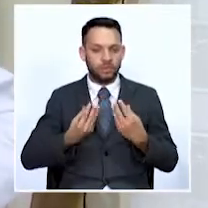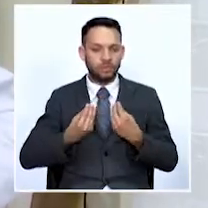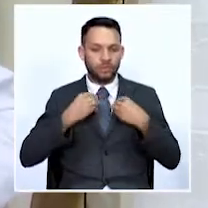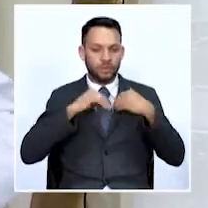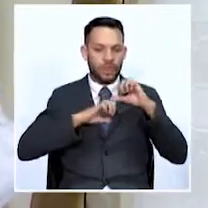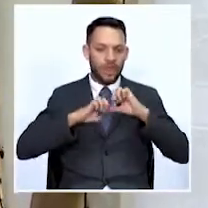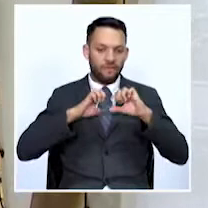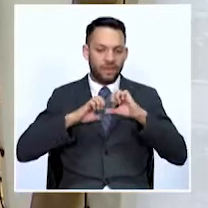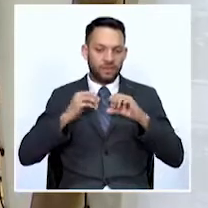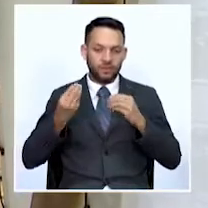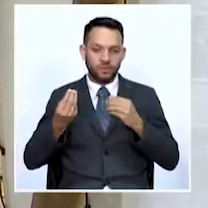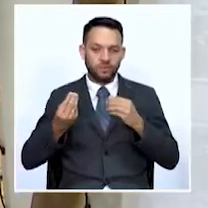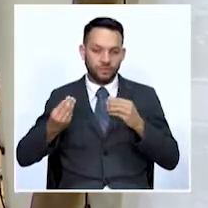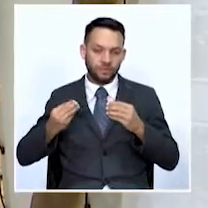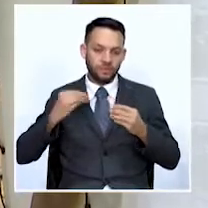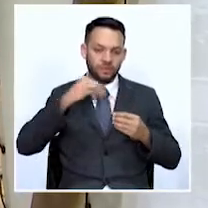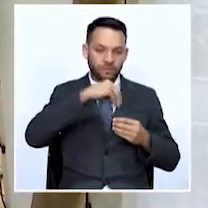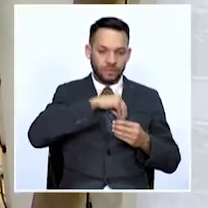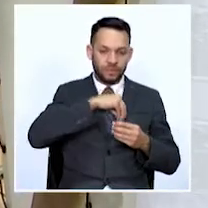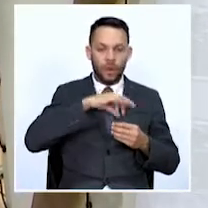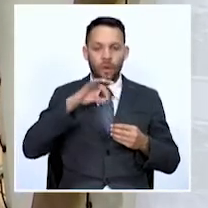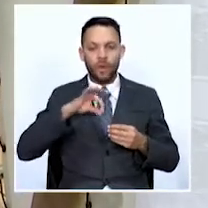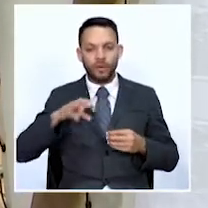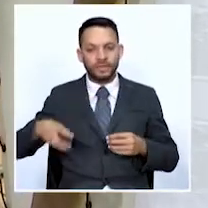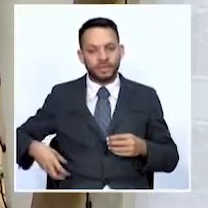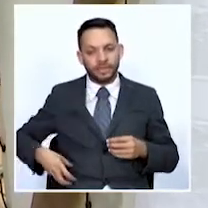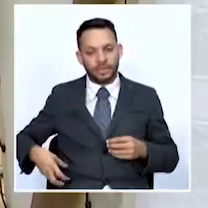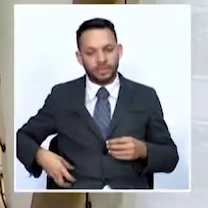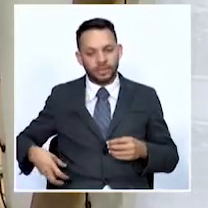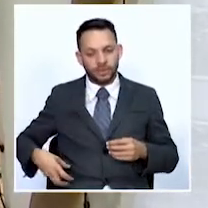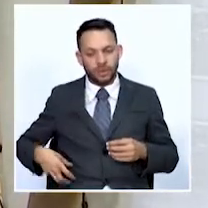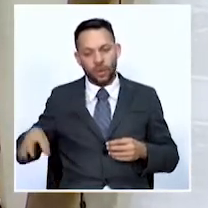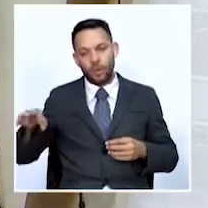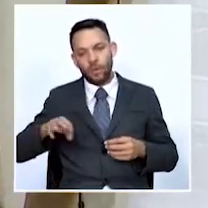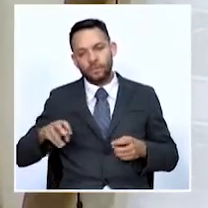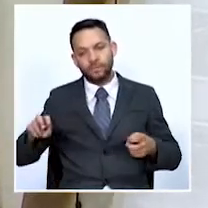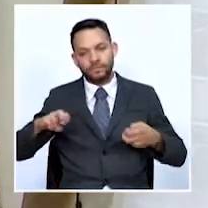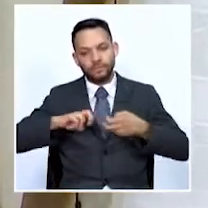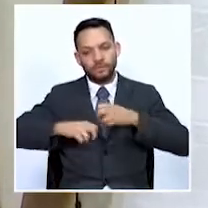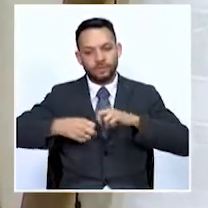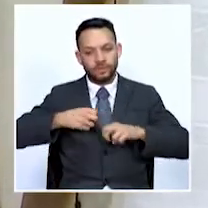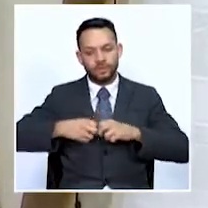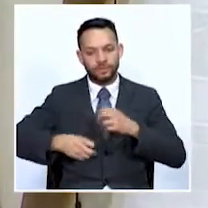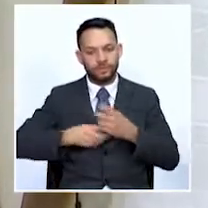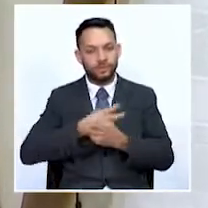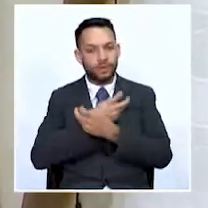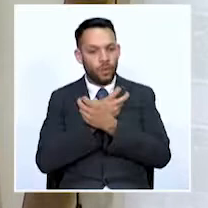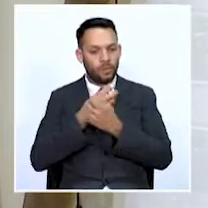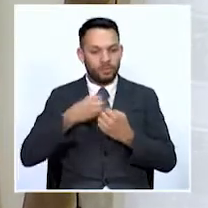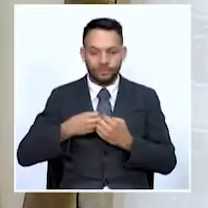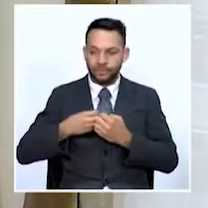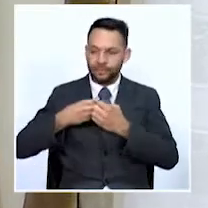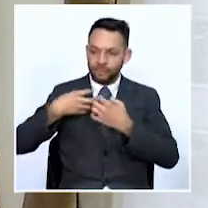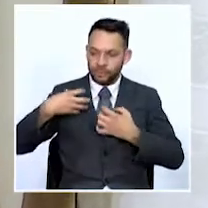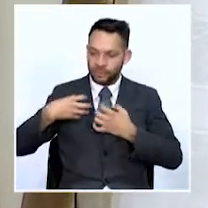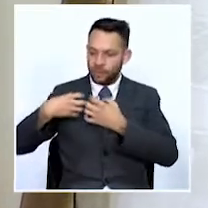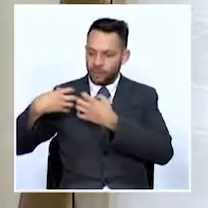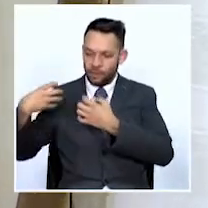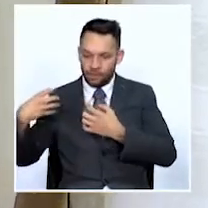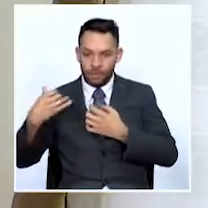los riñones y las articulaciones. Entonces, cuando me ataca